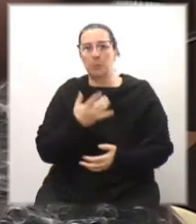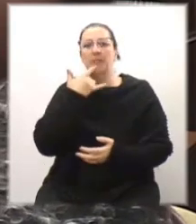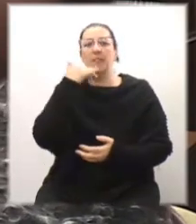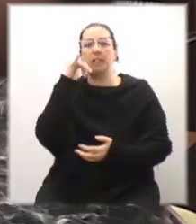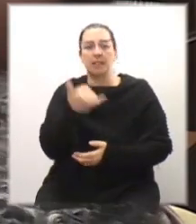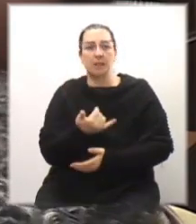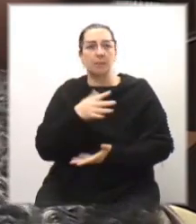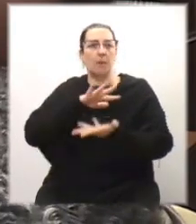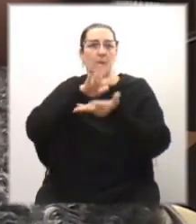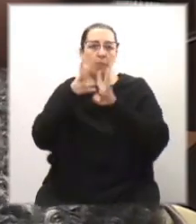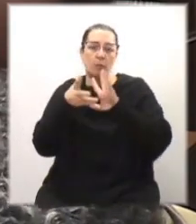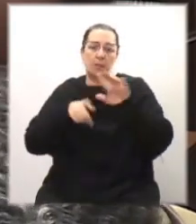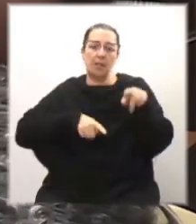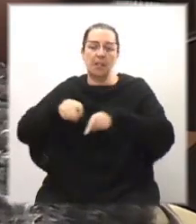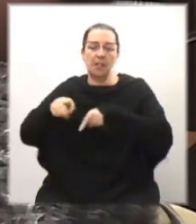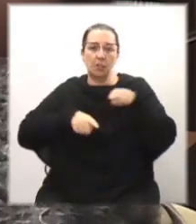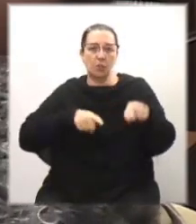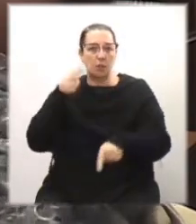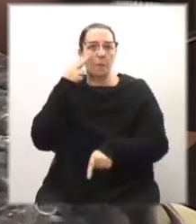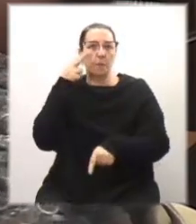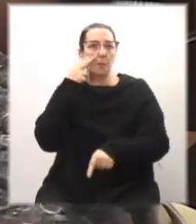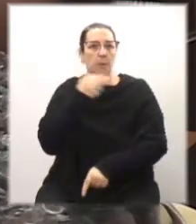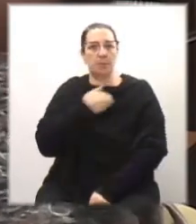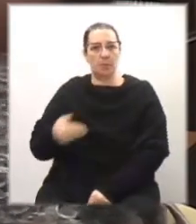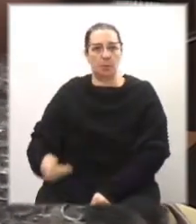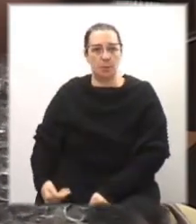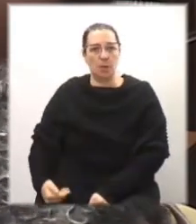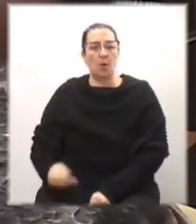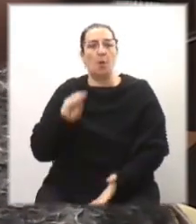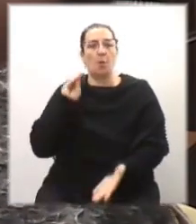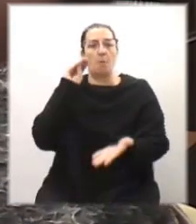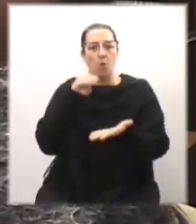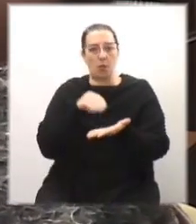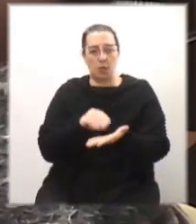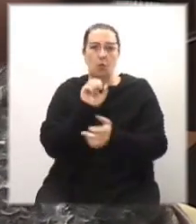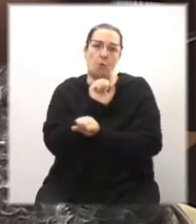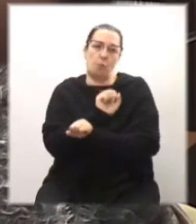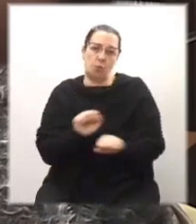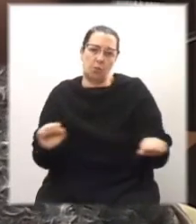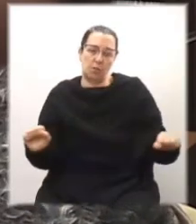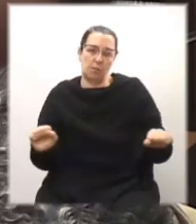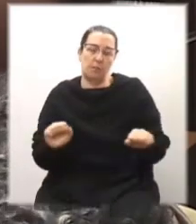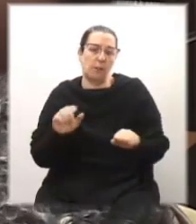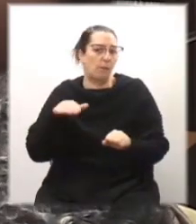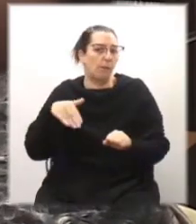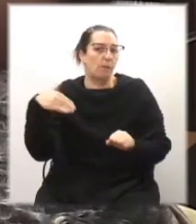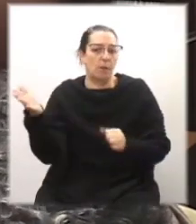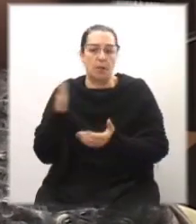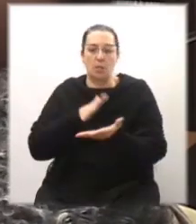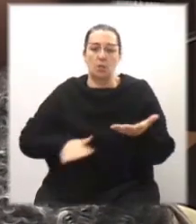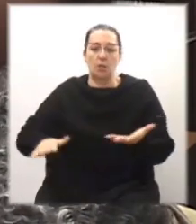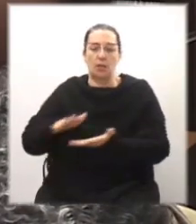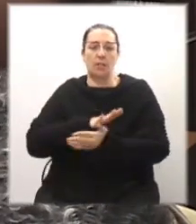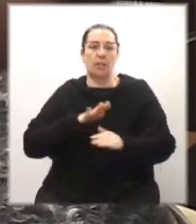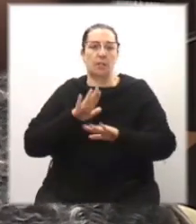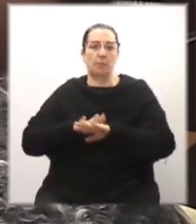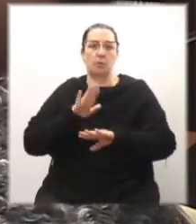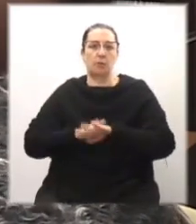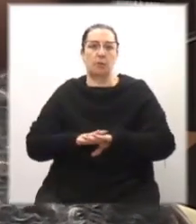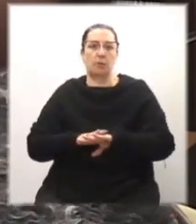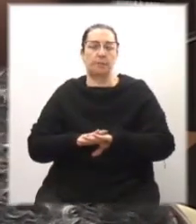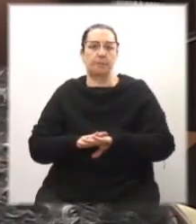forma en que gestiona los problemas el gobierno, poniéndolos en lo posible fuera de su área de